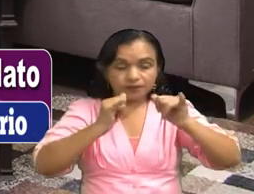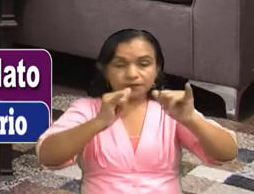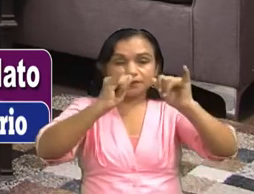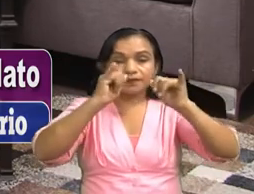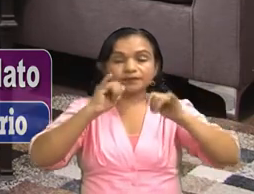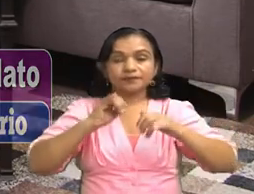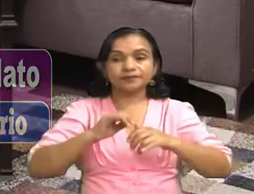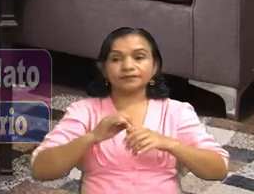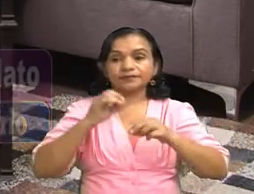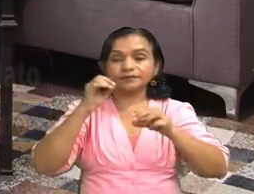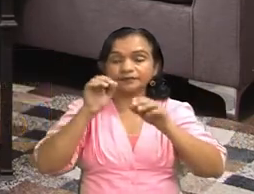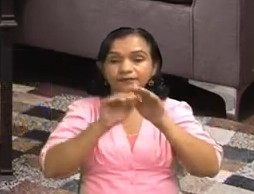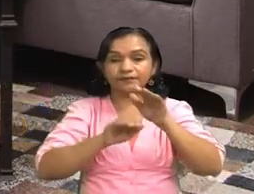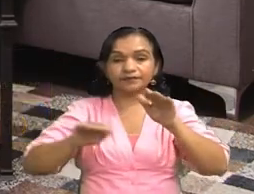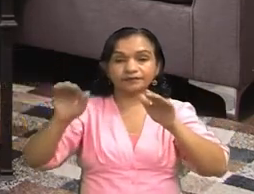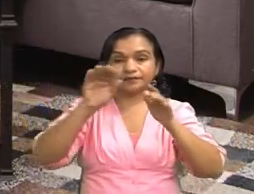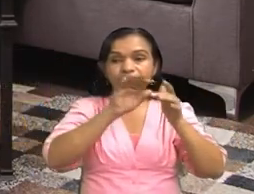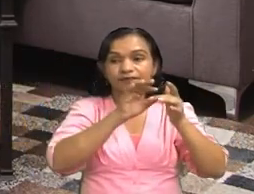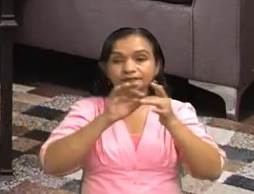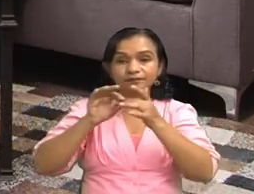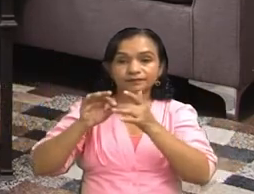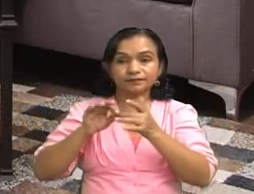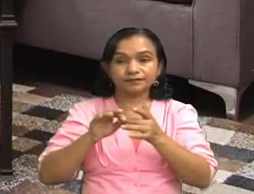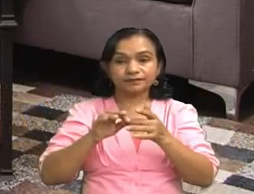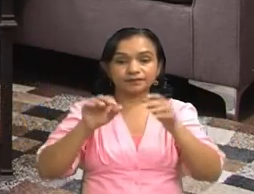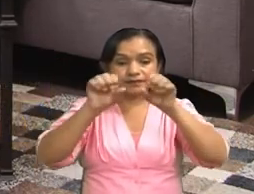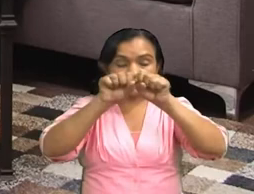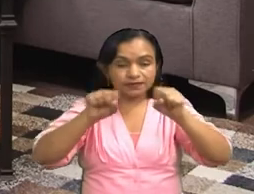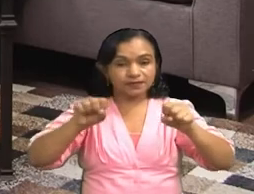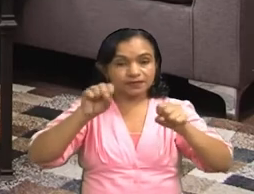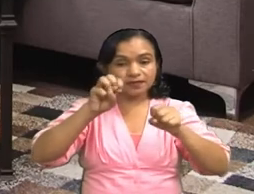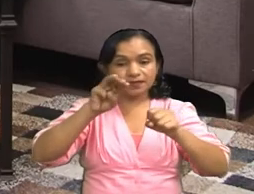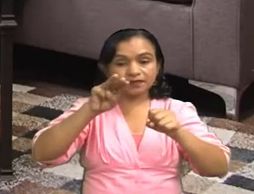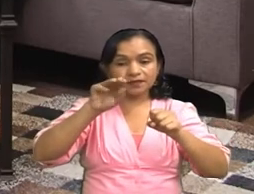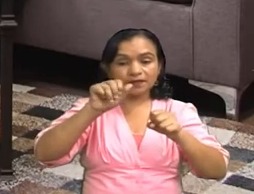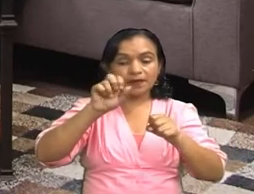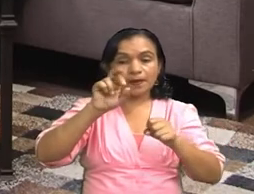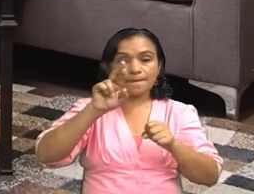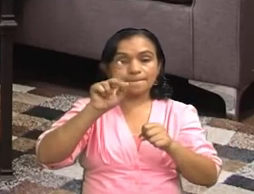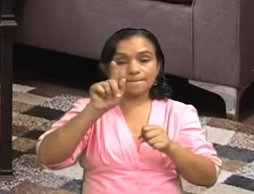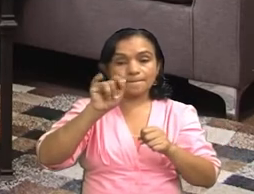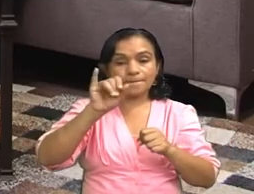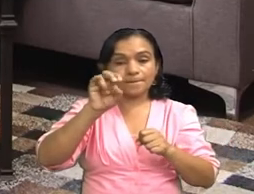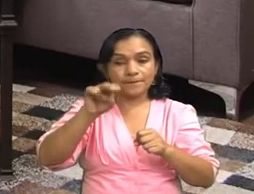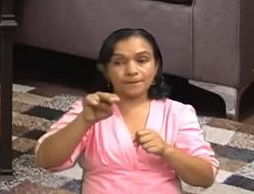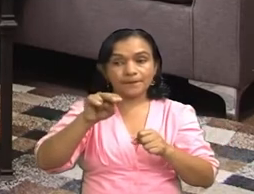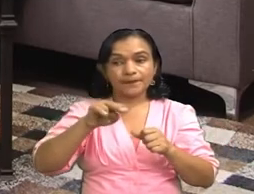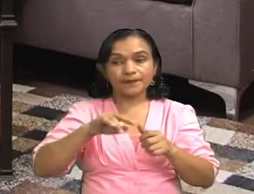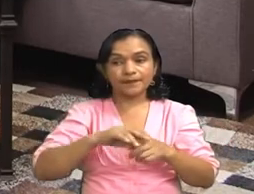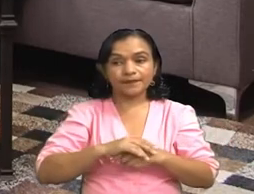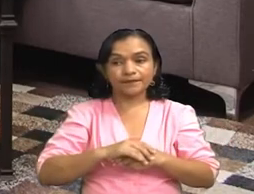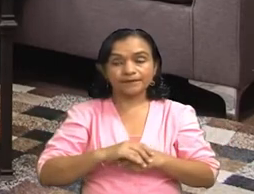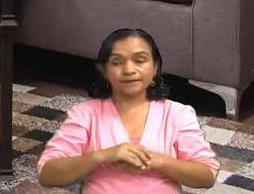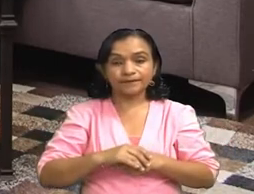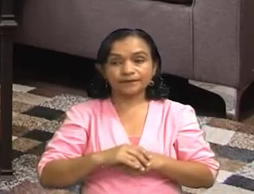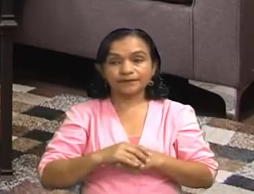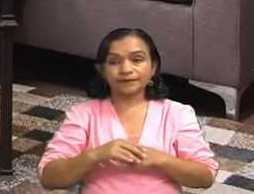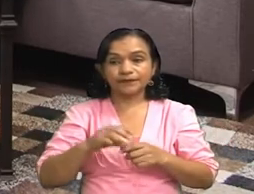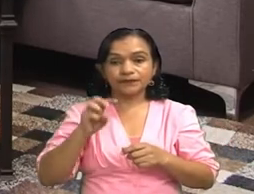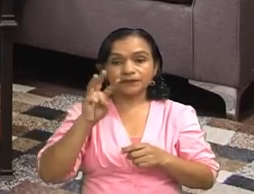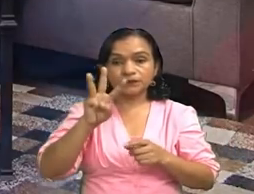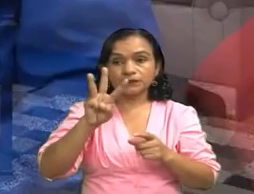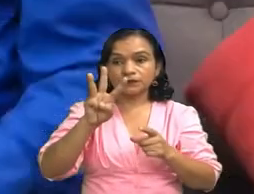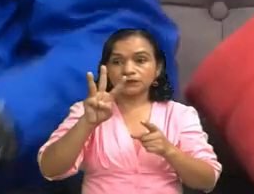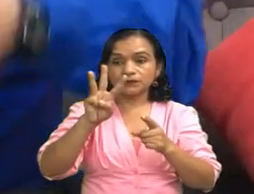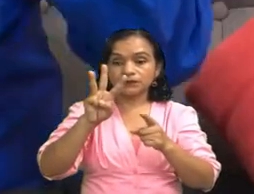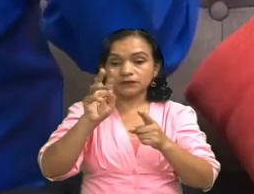El matadero más grande era el San Martín, el que se quemó. Dicen que primero me dijeron que a los 3 meses iban